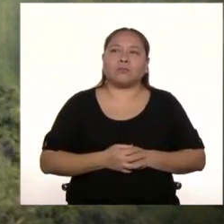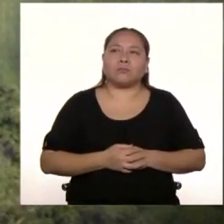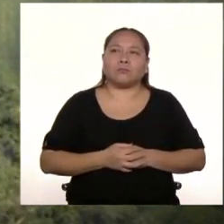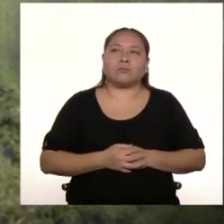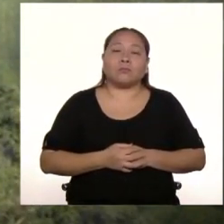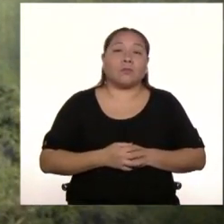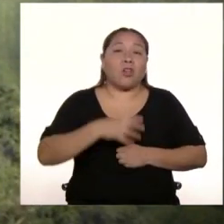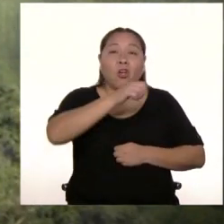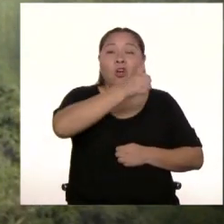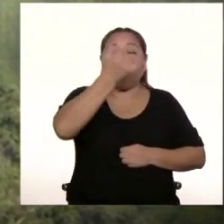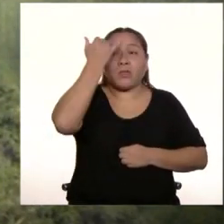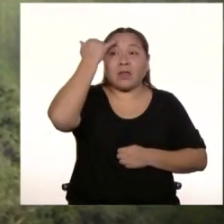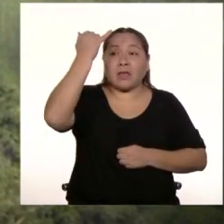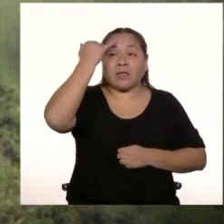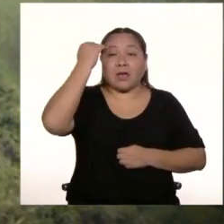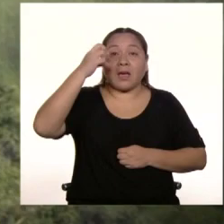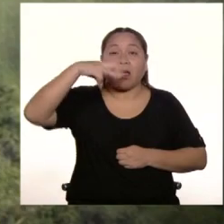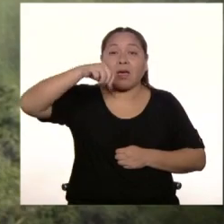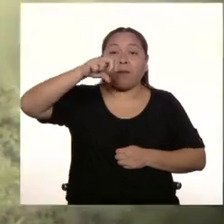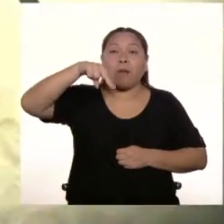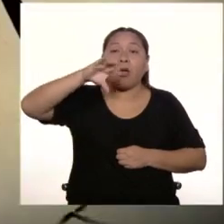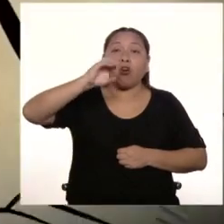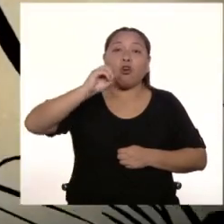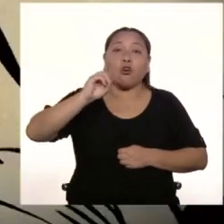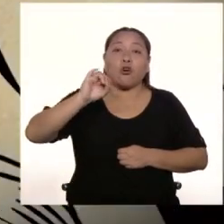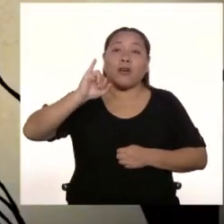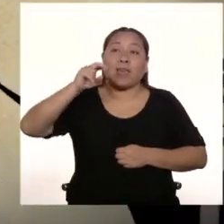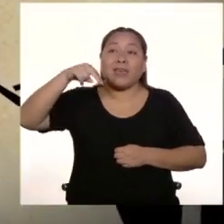Otra hipótesis es que Manco Inca, hermano de